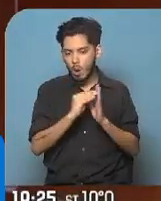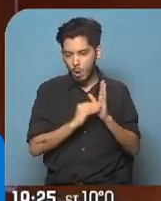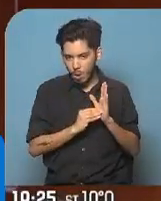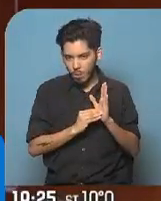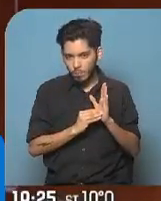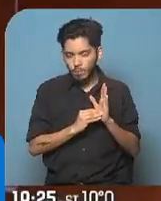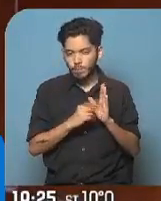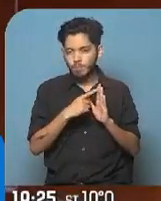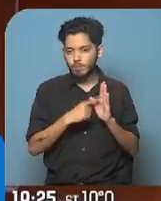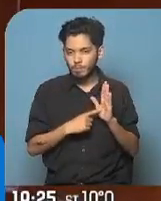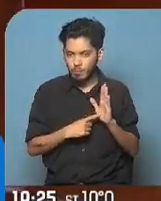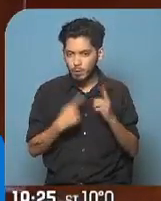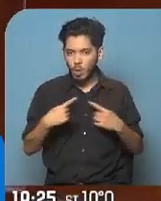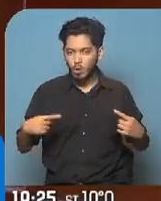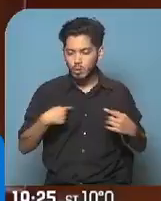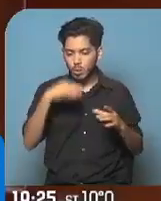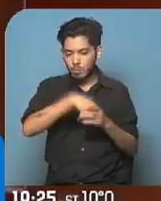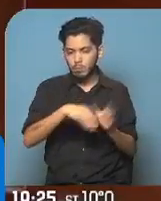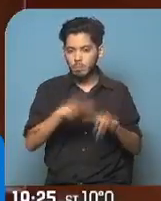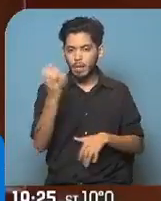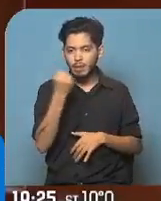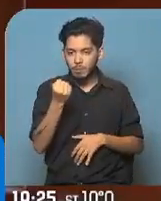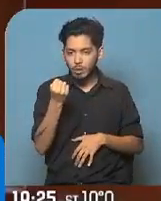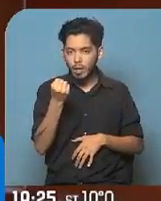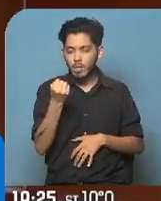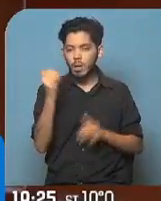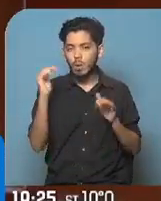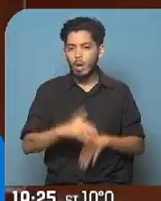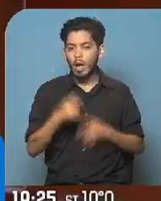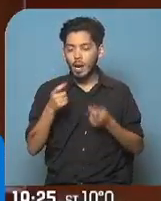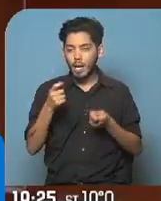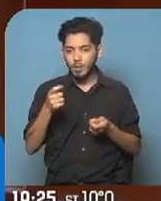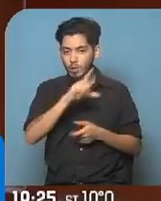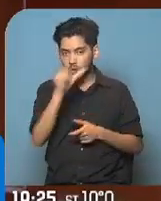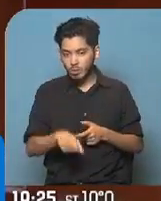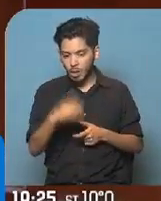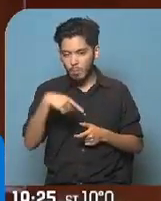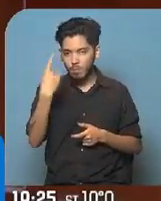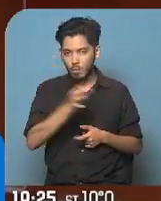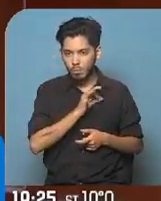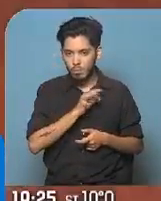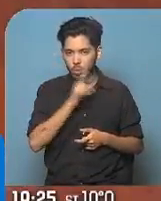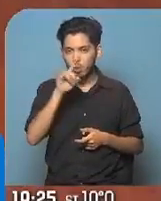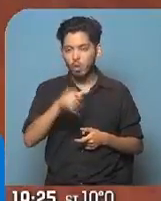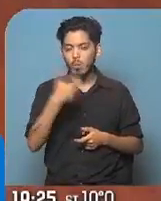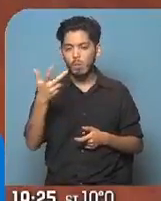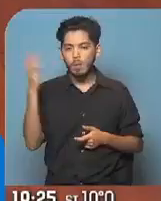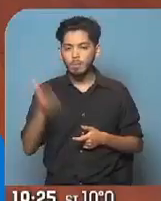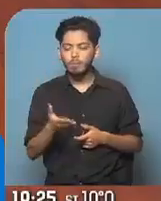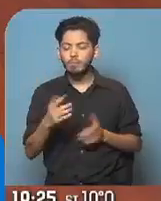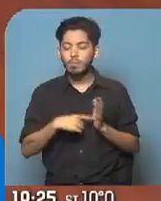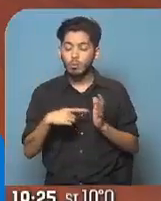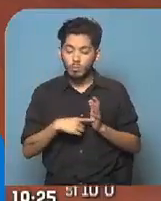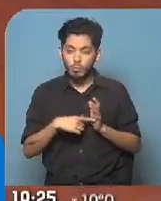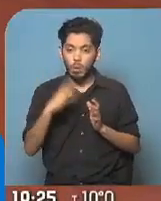cierta cantidad de condicionalidades dentro de las cuales la más importante es reducir el déficit fiscal el año que viene a 1,3 puntos del pib y ya